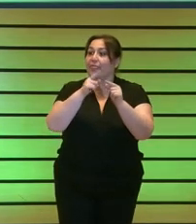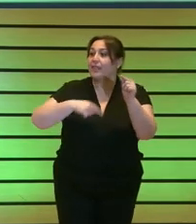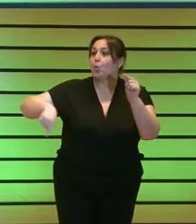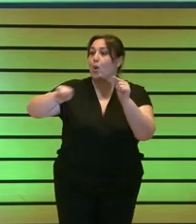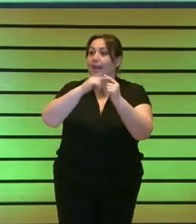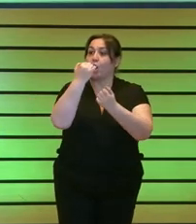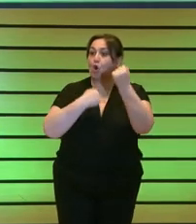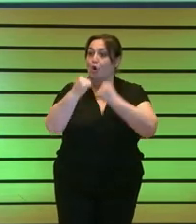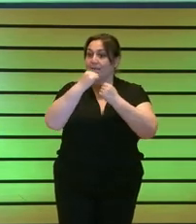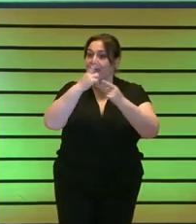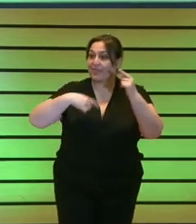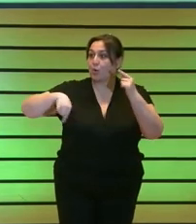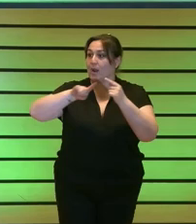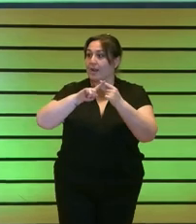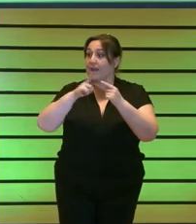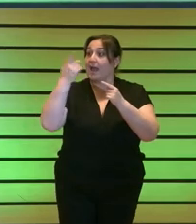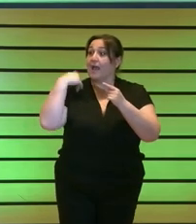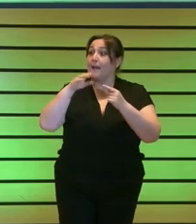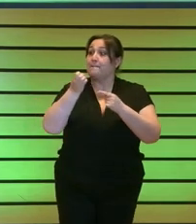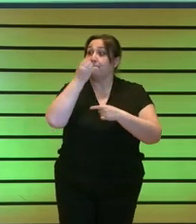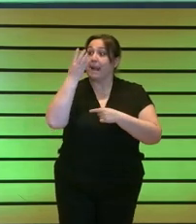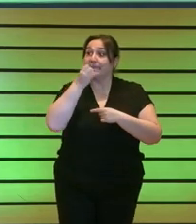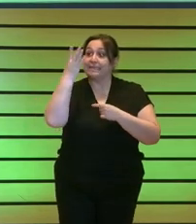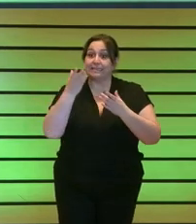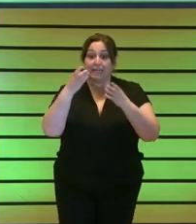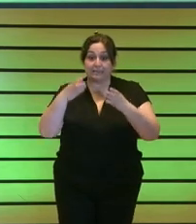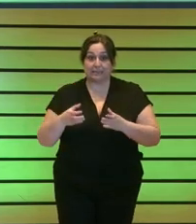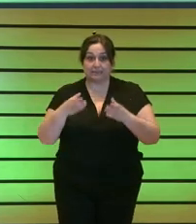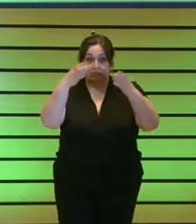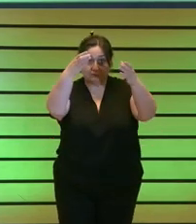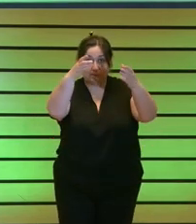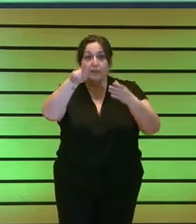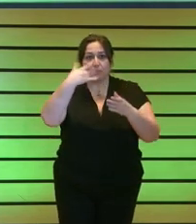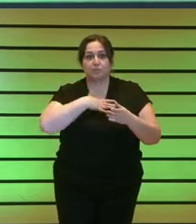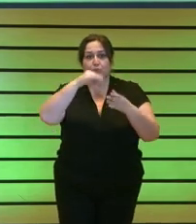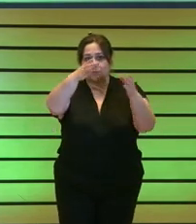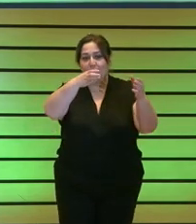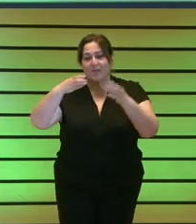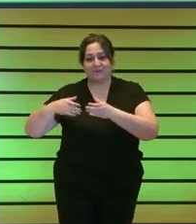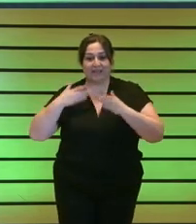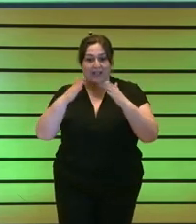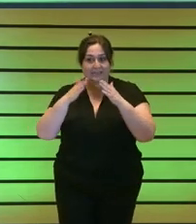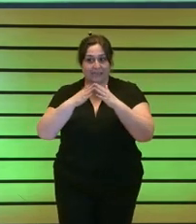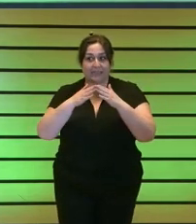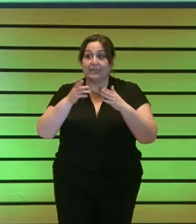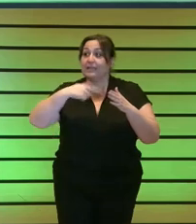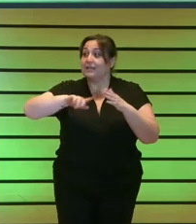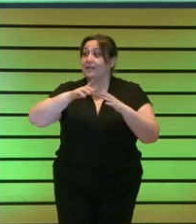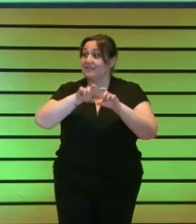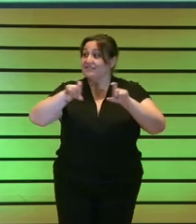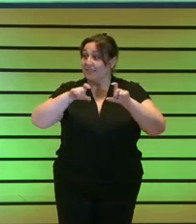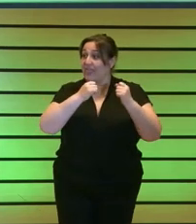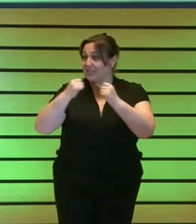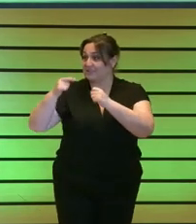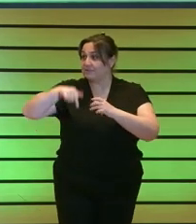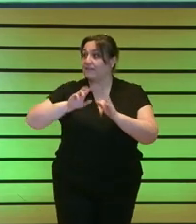también economía circular las plantitas que habéis puesto luego las Vais a poder llevar a casa parte del mobiliario las entidades de aquí de Valladolid